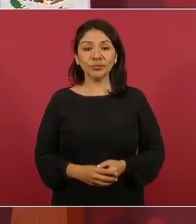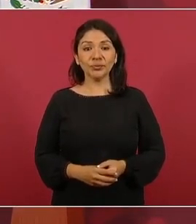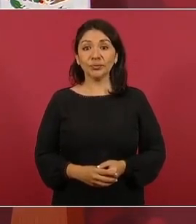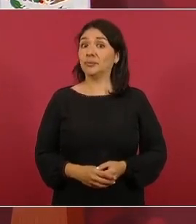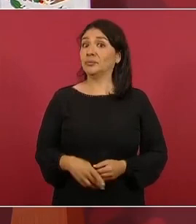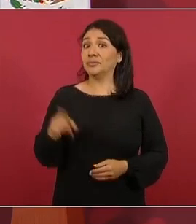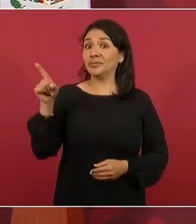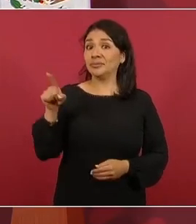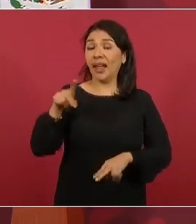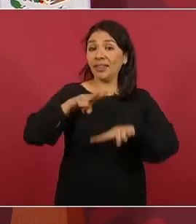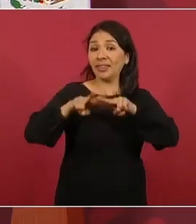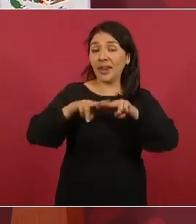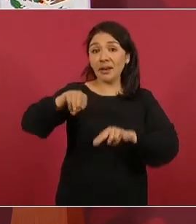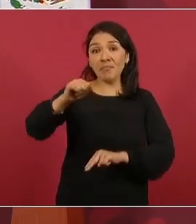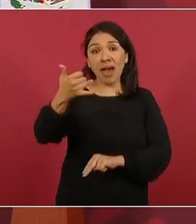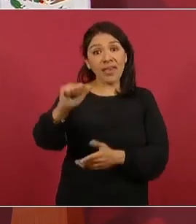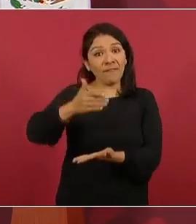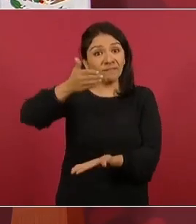Frenón al Tren Maya.